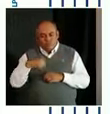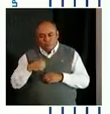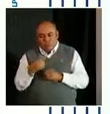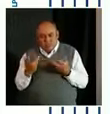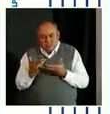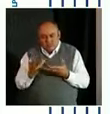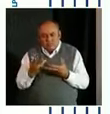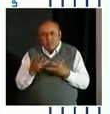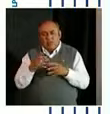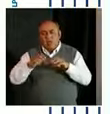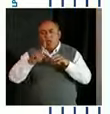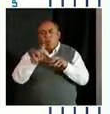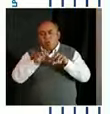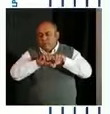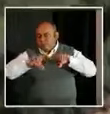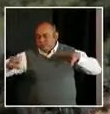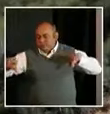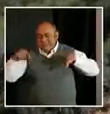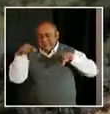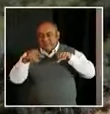con la modulación.